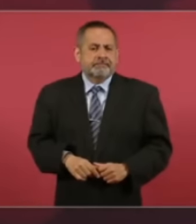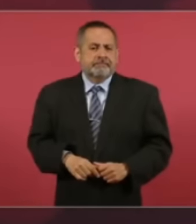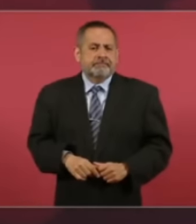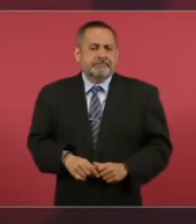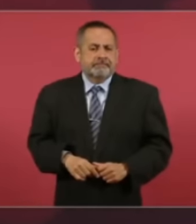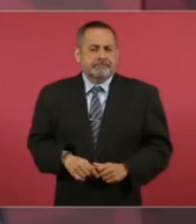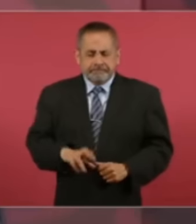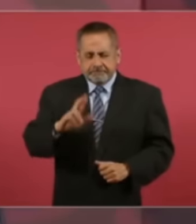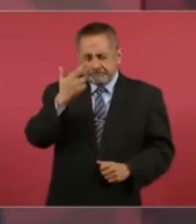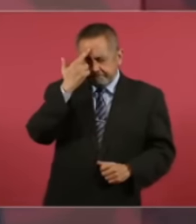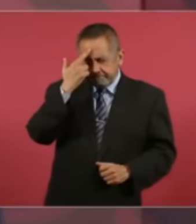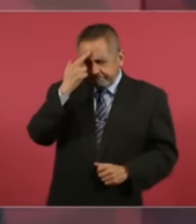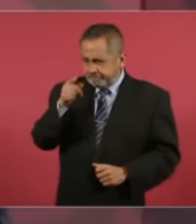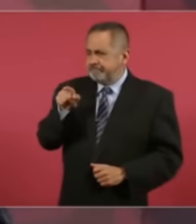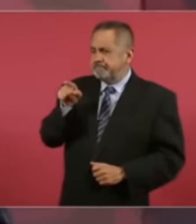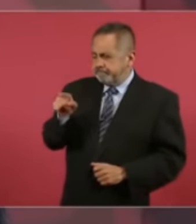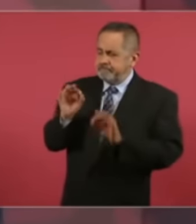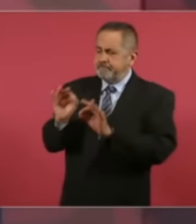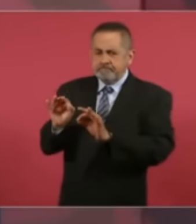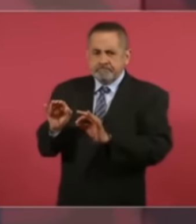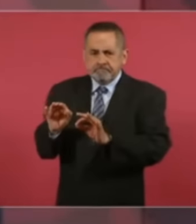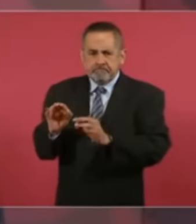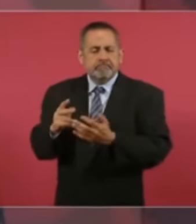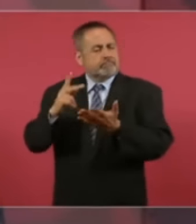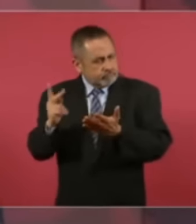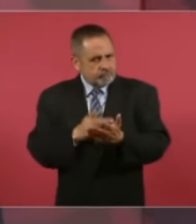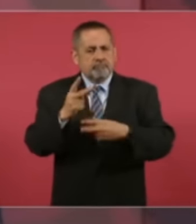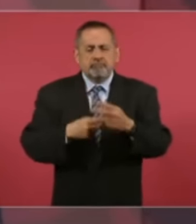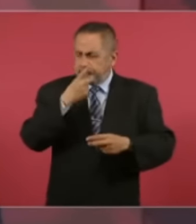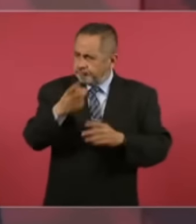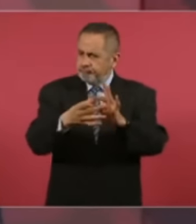Siempre recordamos, y ahora vamos a volverlo a recordar,